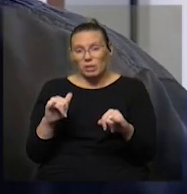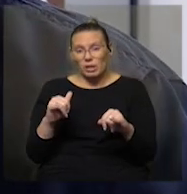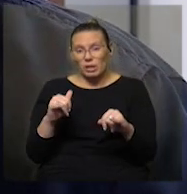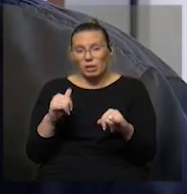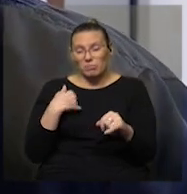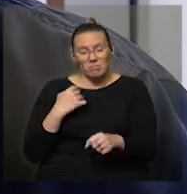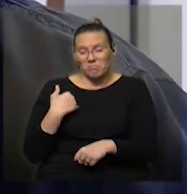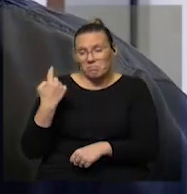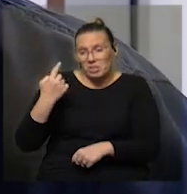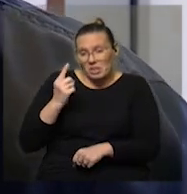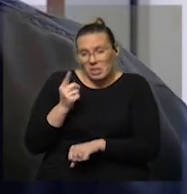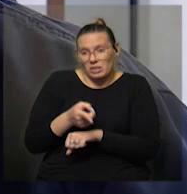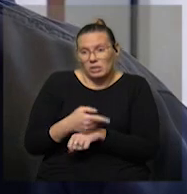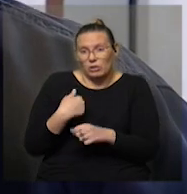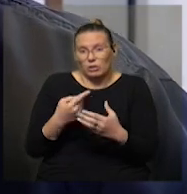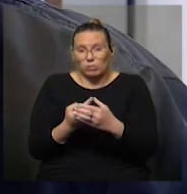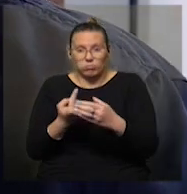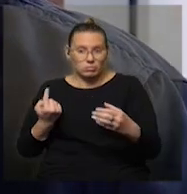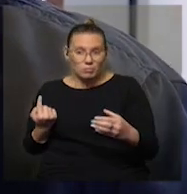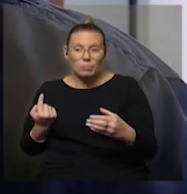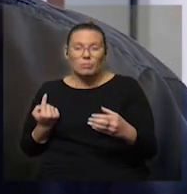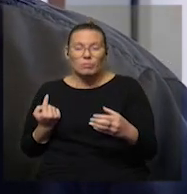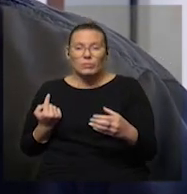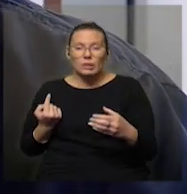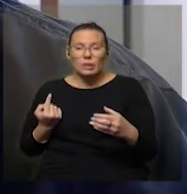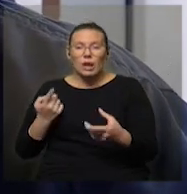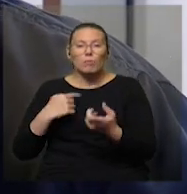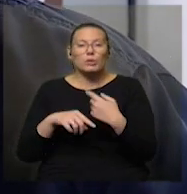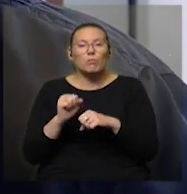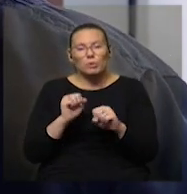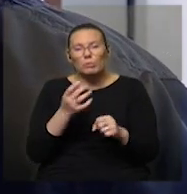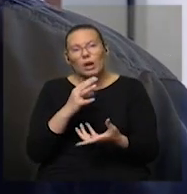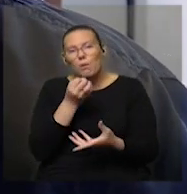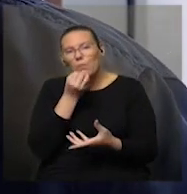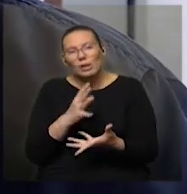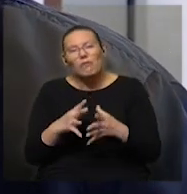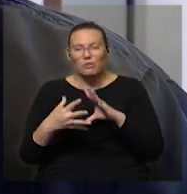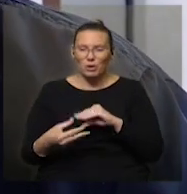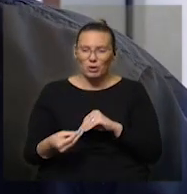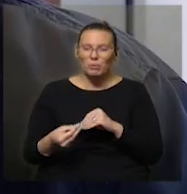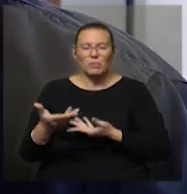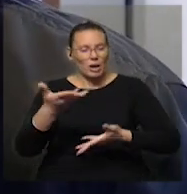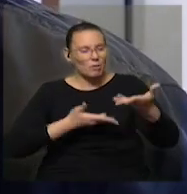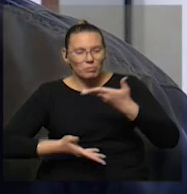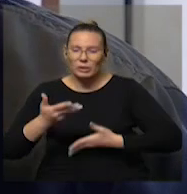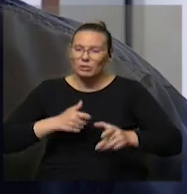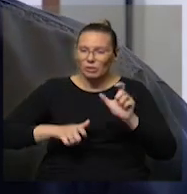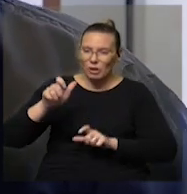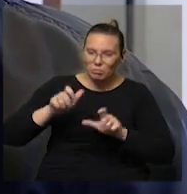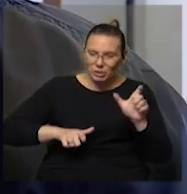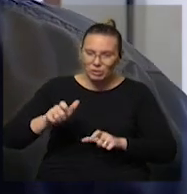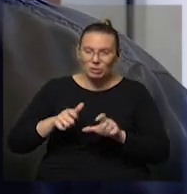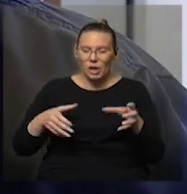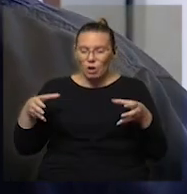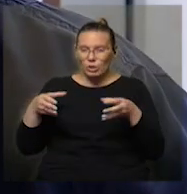mi decisión bueno, de alejarme de las tablas, pero poder hacerlo en buen modo, ¿no? Compartiendo con la gente, tanto con